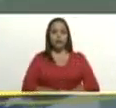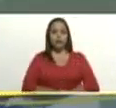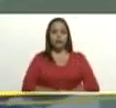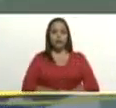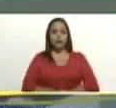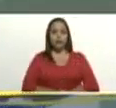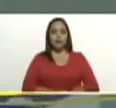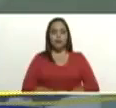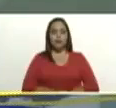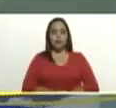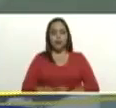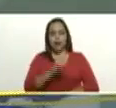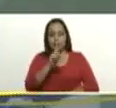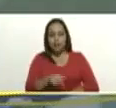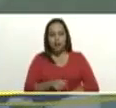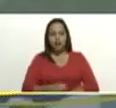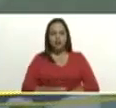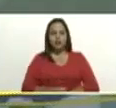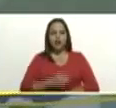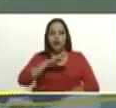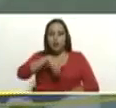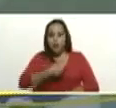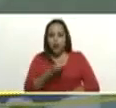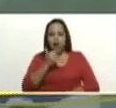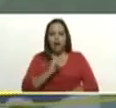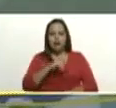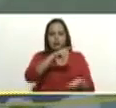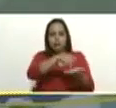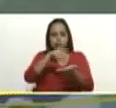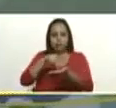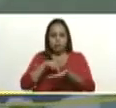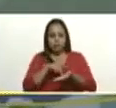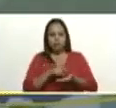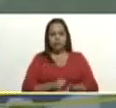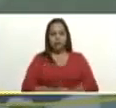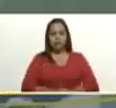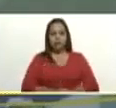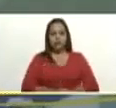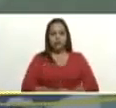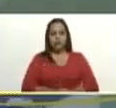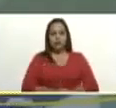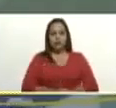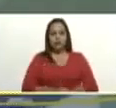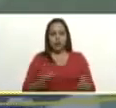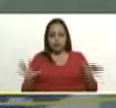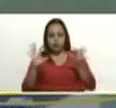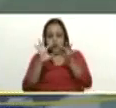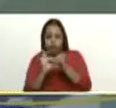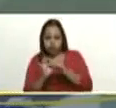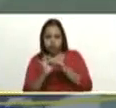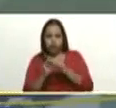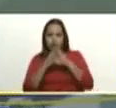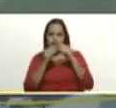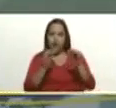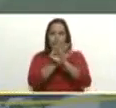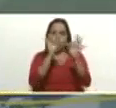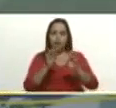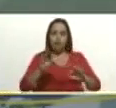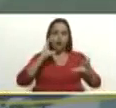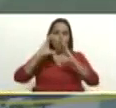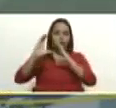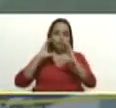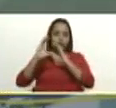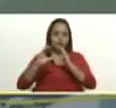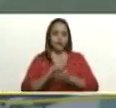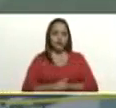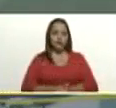y poder estar presentes y combinar todas las formas de comunicación,